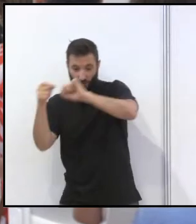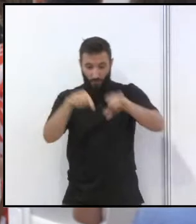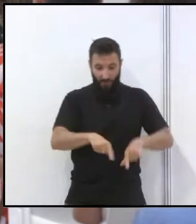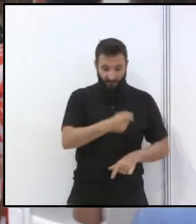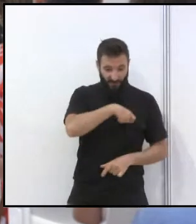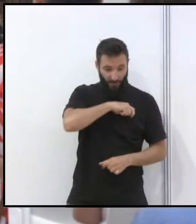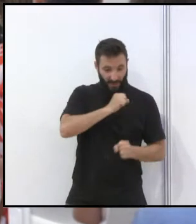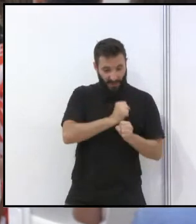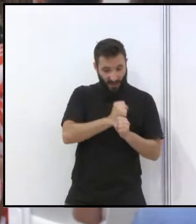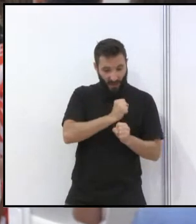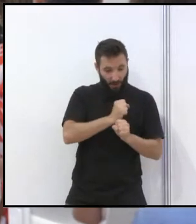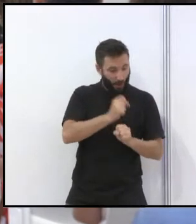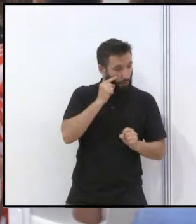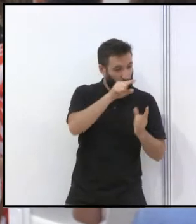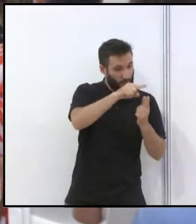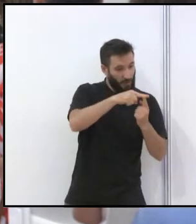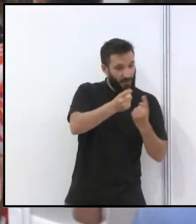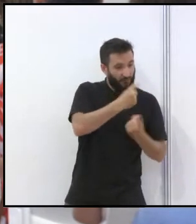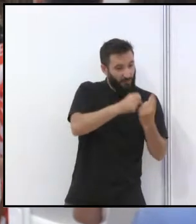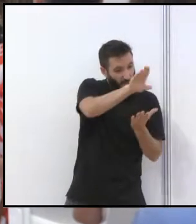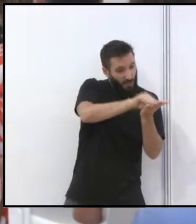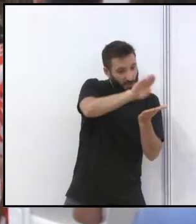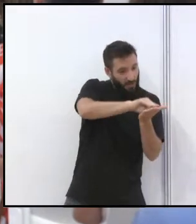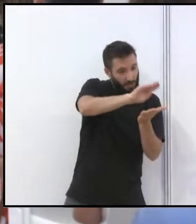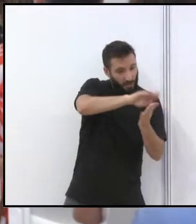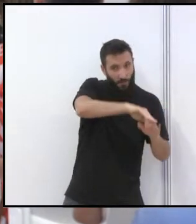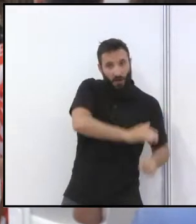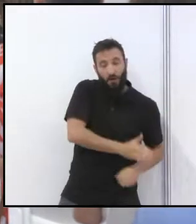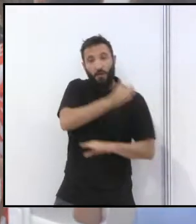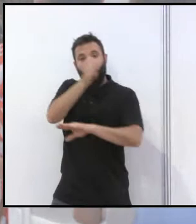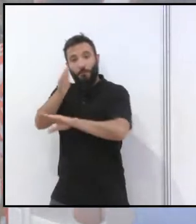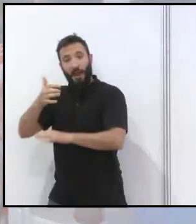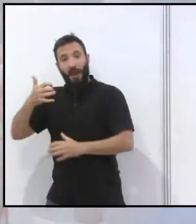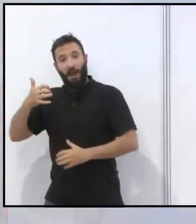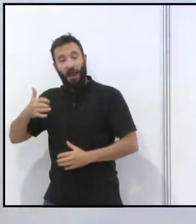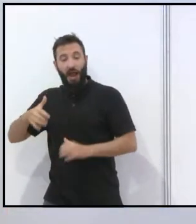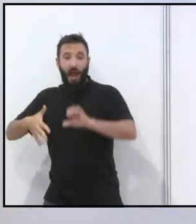Latina. O sea, porque creo que es justo y que todo el mundo se enriquece con ello, ¿no?